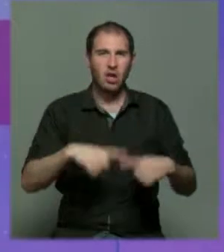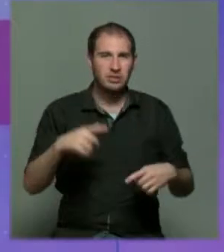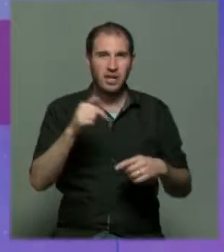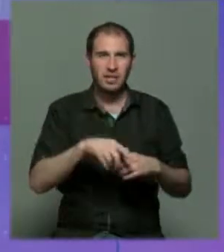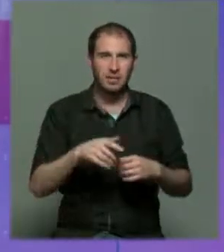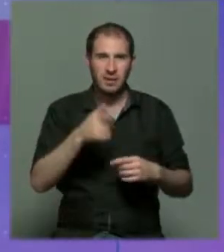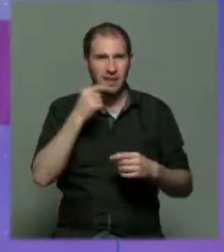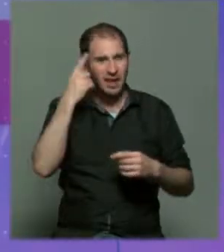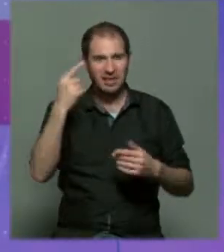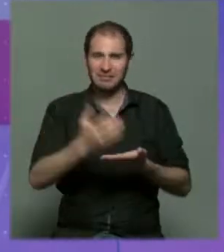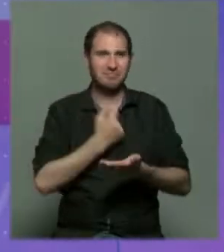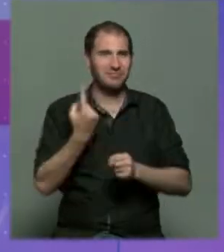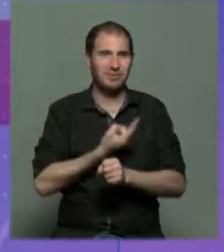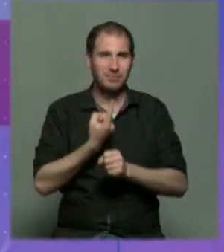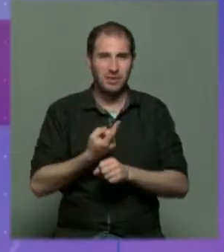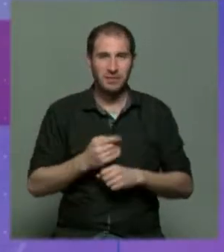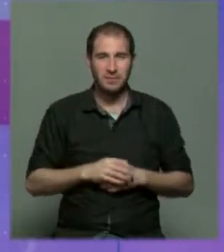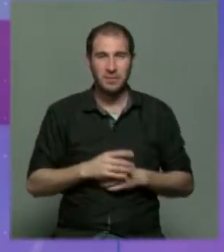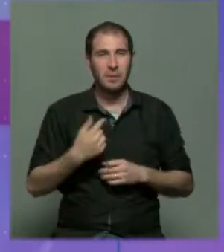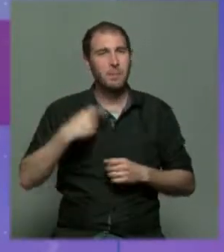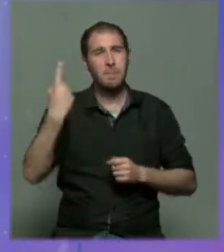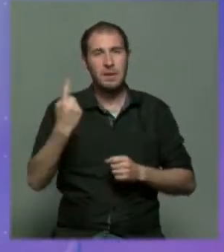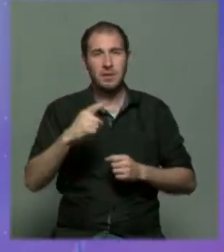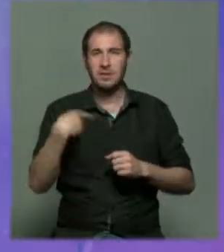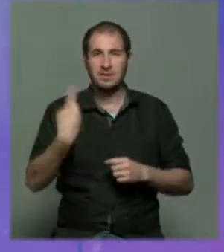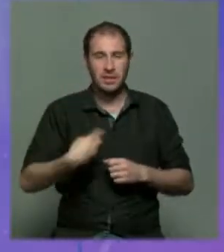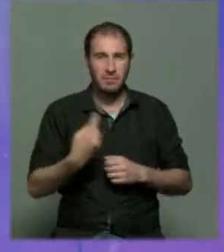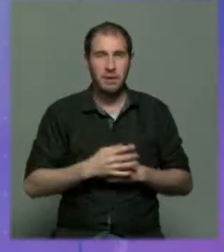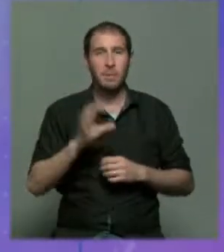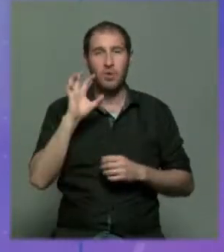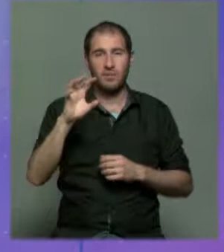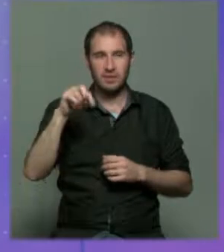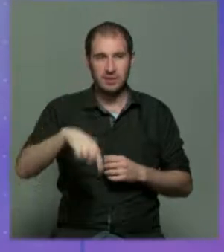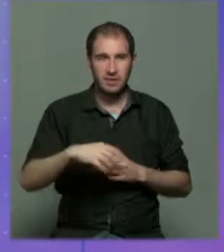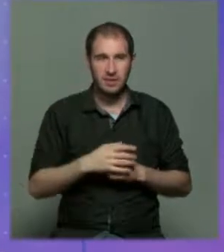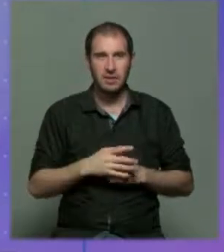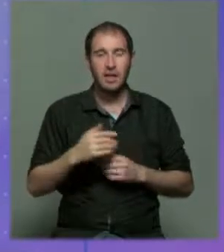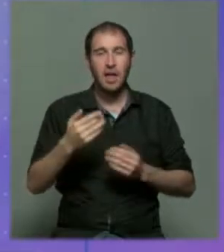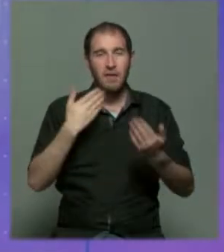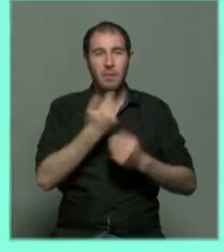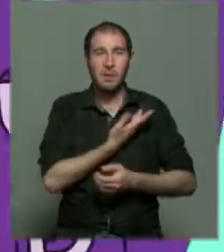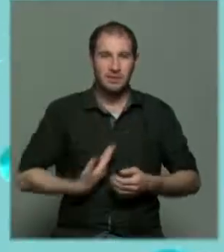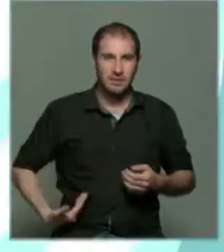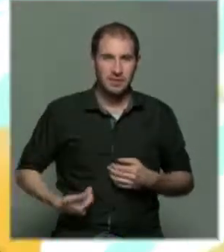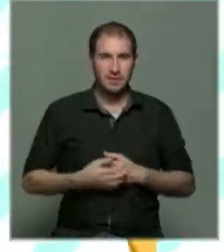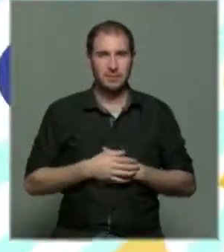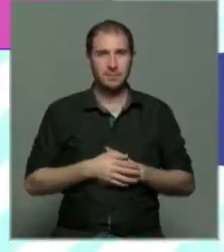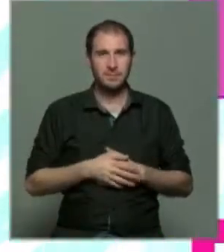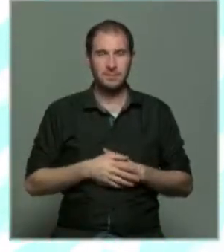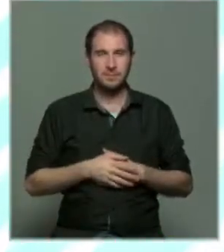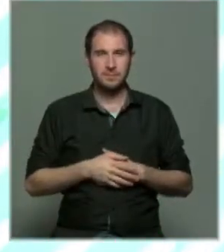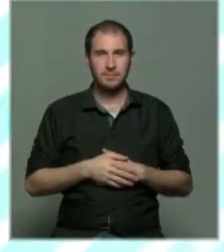nuestro criterio, inadmisible. Mi prioridad siempre ha sido la provincia, no llevarme bien con el presidente, o sea.